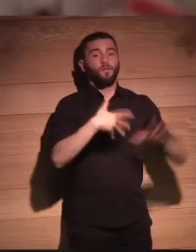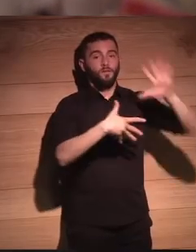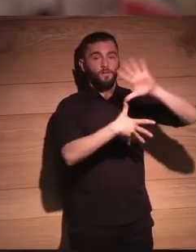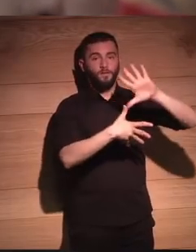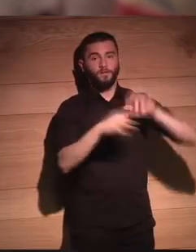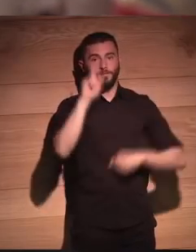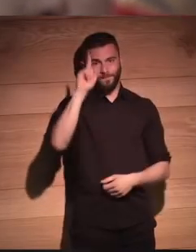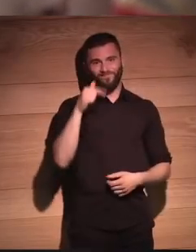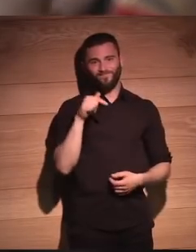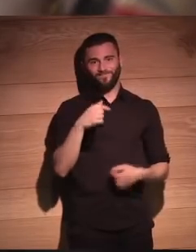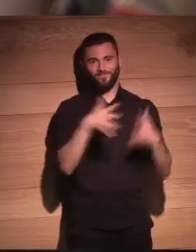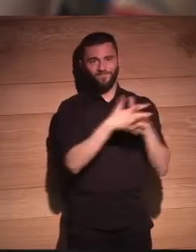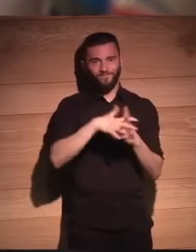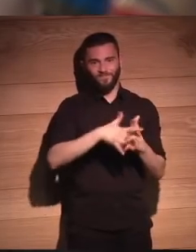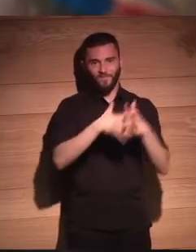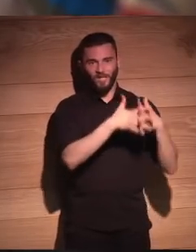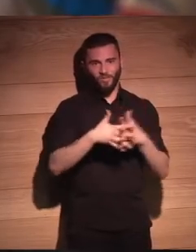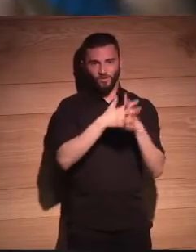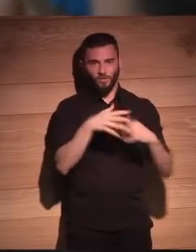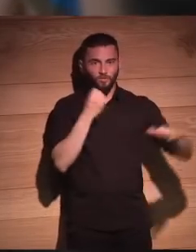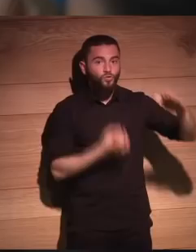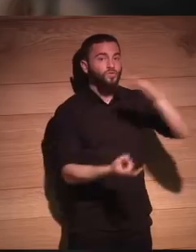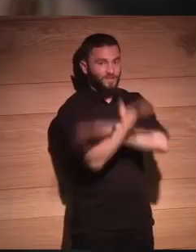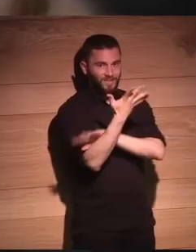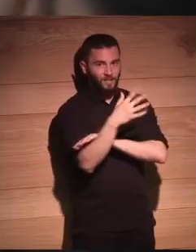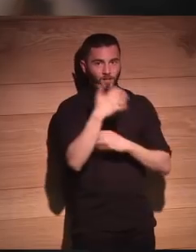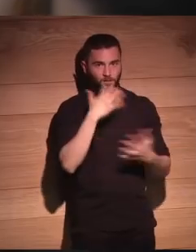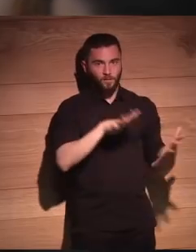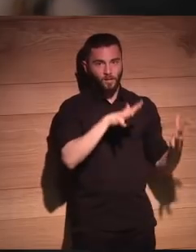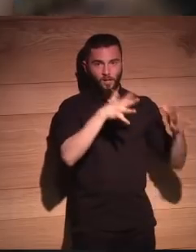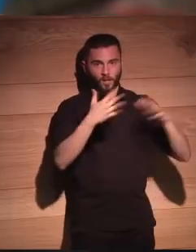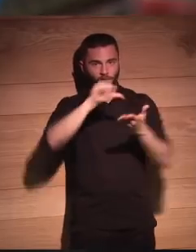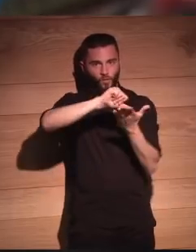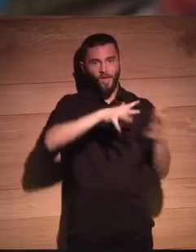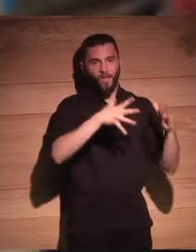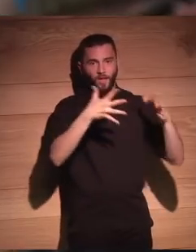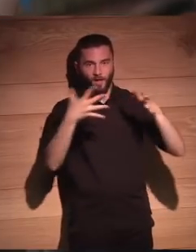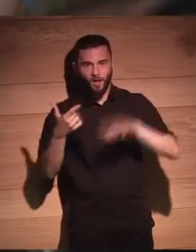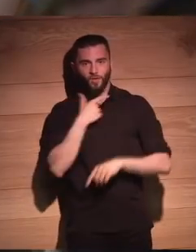personaje. Por lo tanto, por mucho que nos guste la evolución de la ciudad,